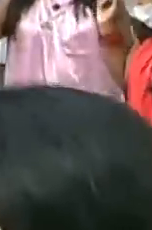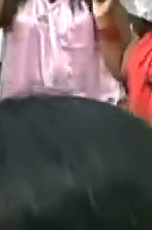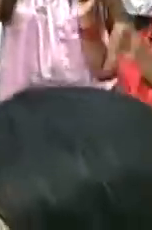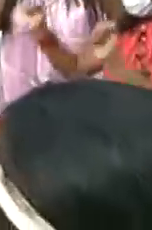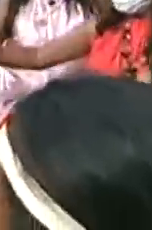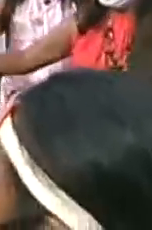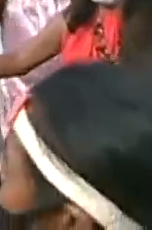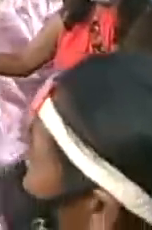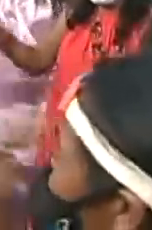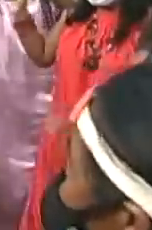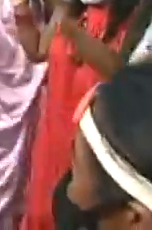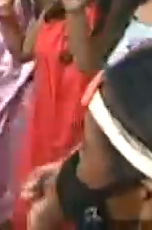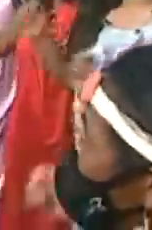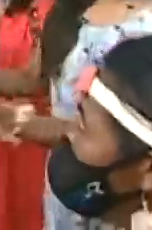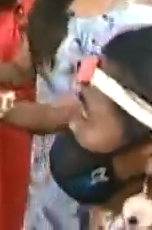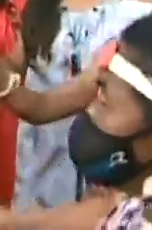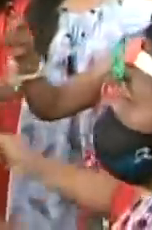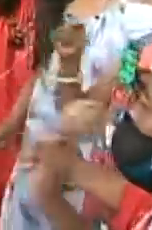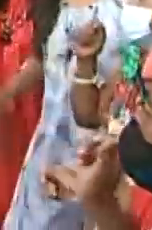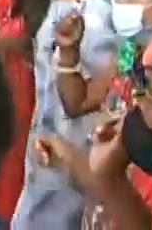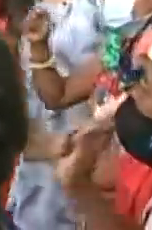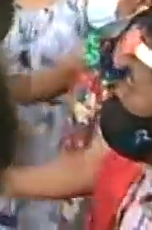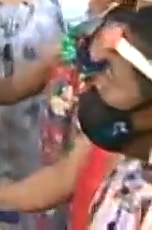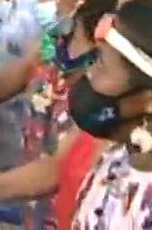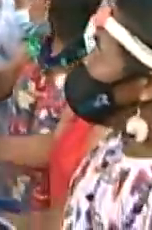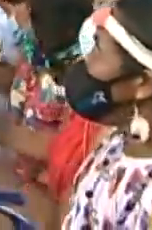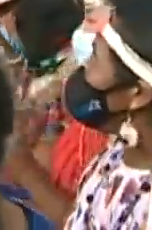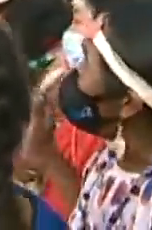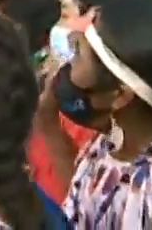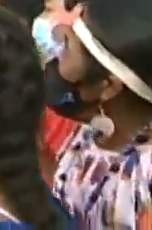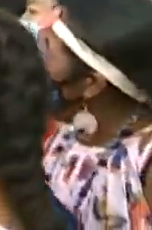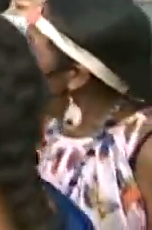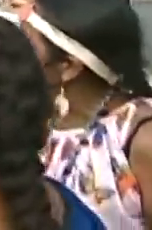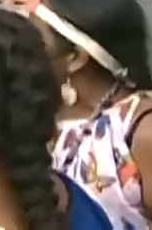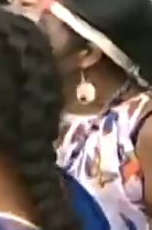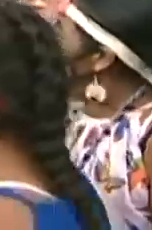Britannio, Tanio, Britannio, Tanio,